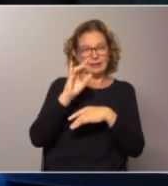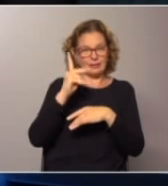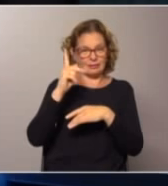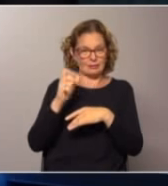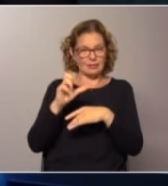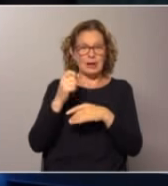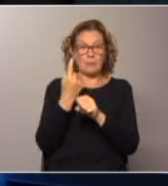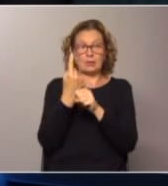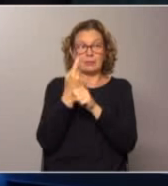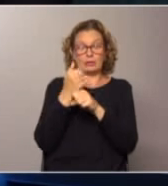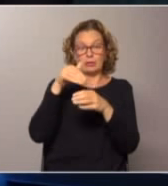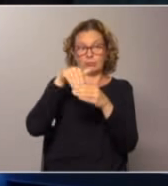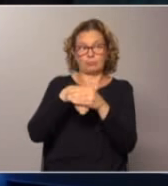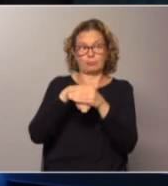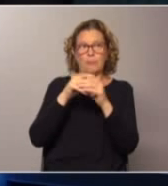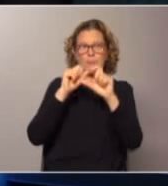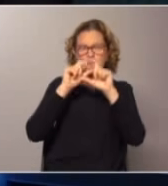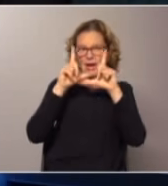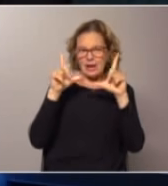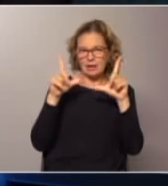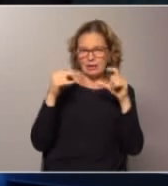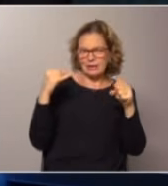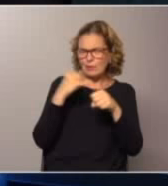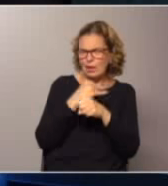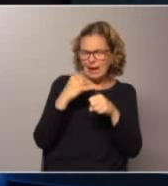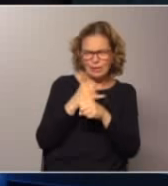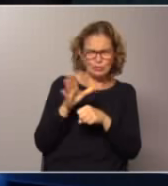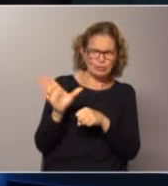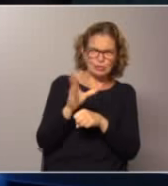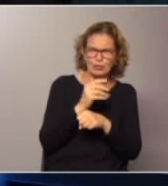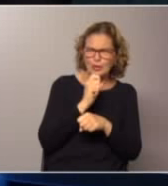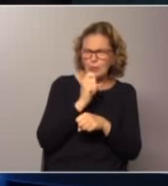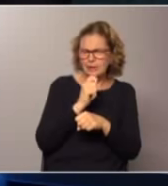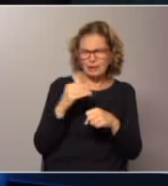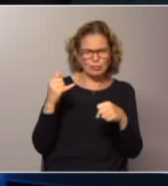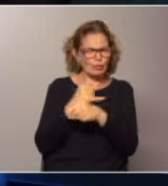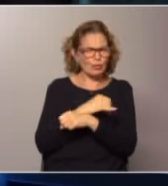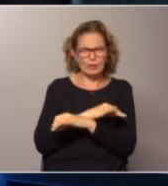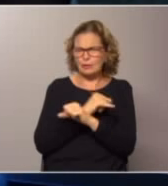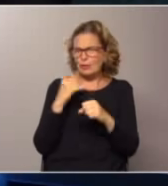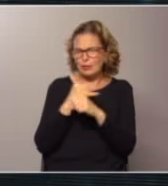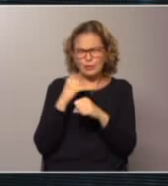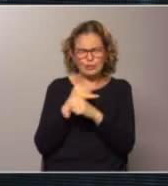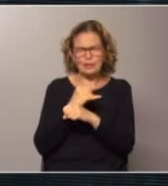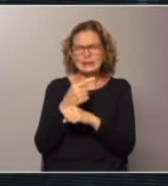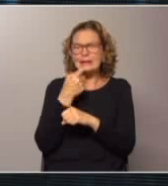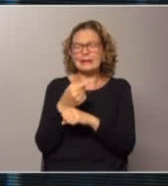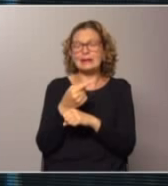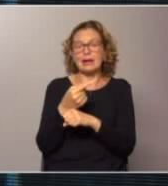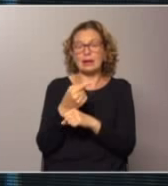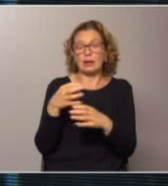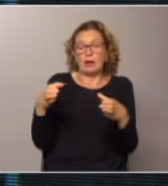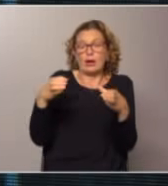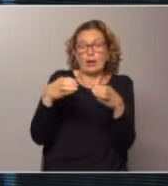de una elección a nivel internacional donde ese equipo todos los analistas todas las encuestas todos los medios que decían que la decisión del pueblo